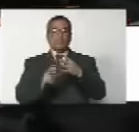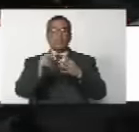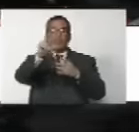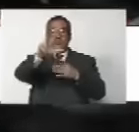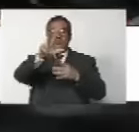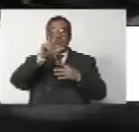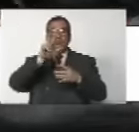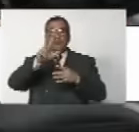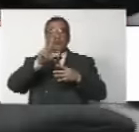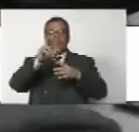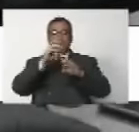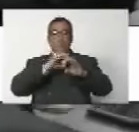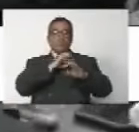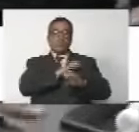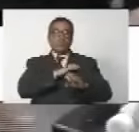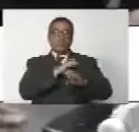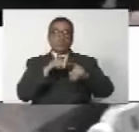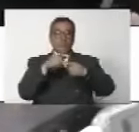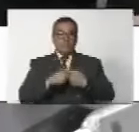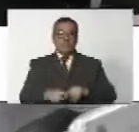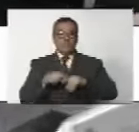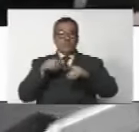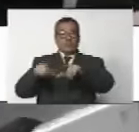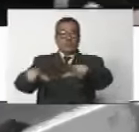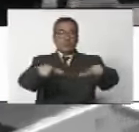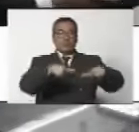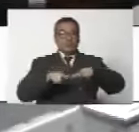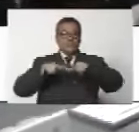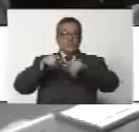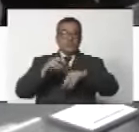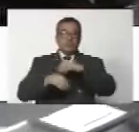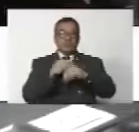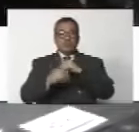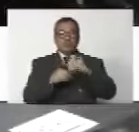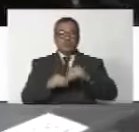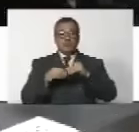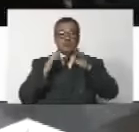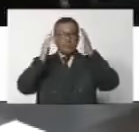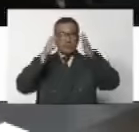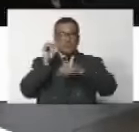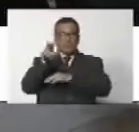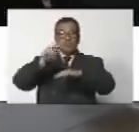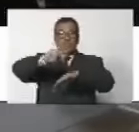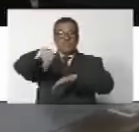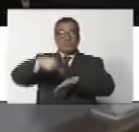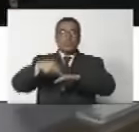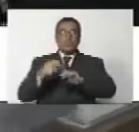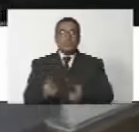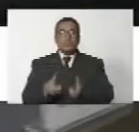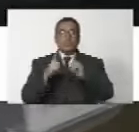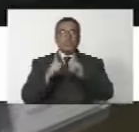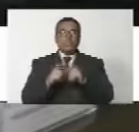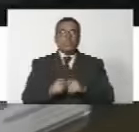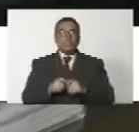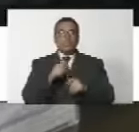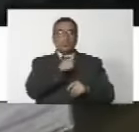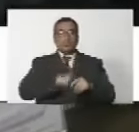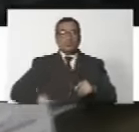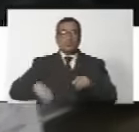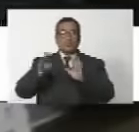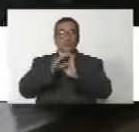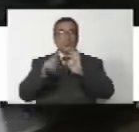informe de la Comisión Permanente de Política Exterior, Soberanía e Integración, mediante el cual recomendó a la Asamblea Nacional se autorice al